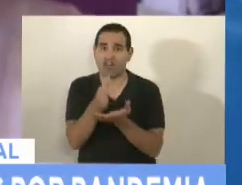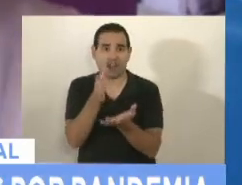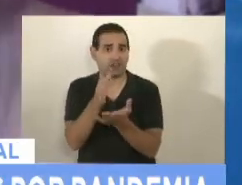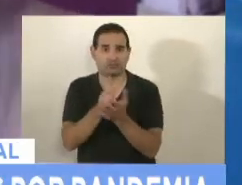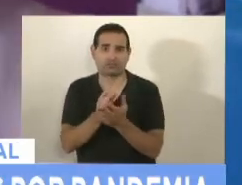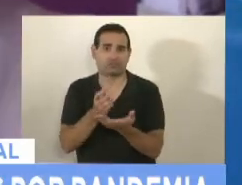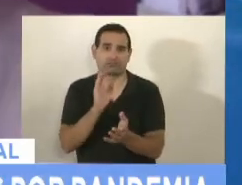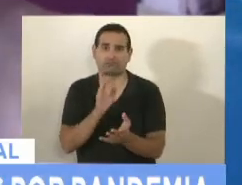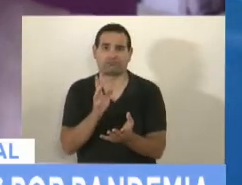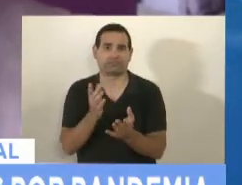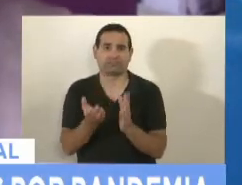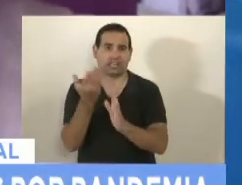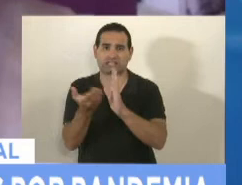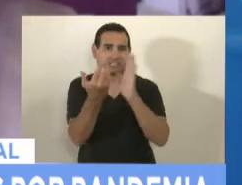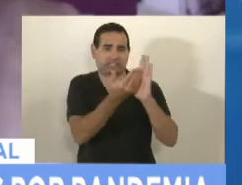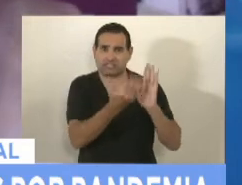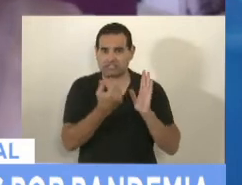están restringiendo derechos.